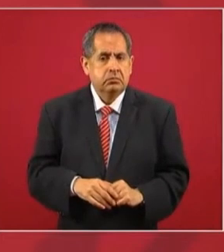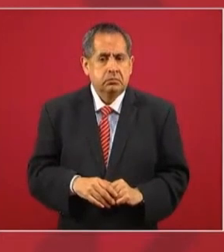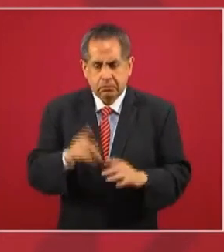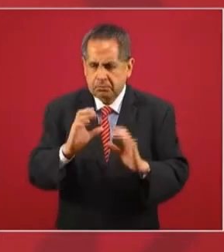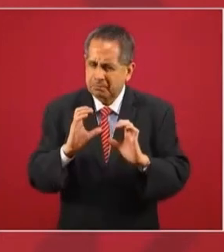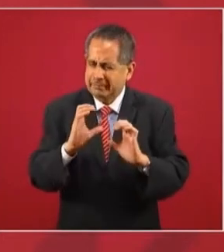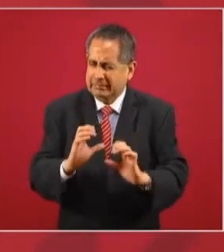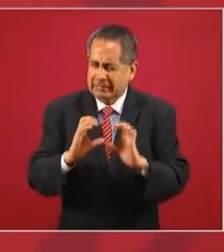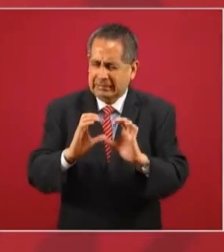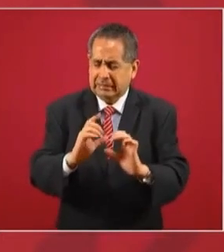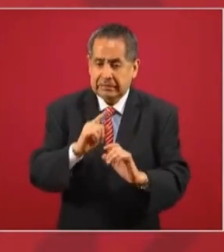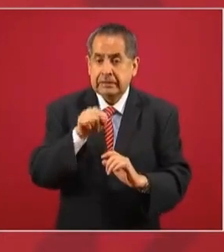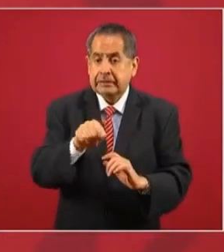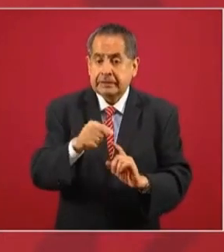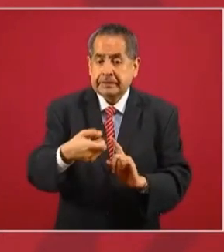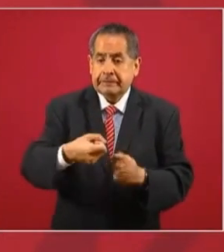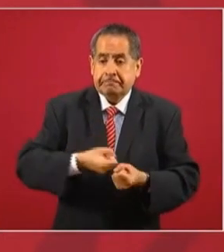hay que cuidarlo.